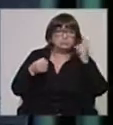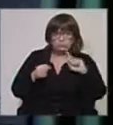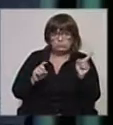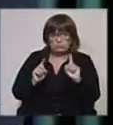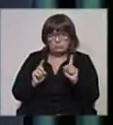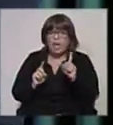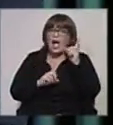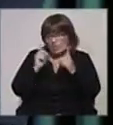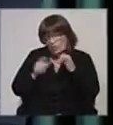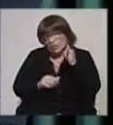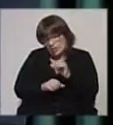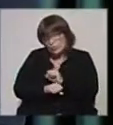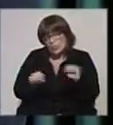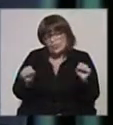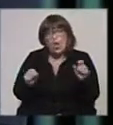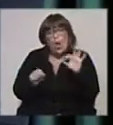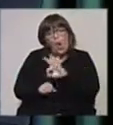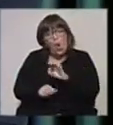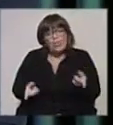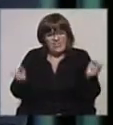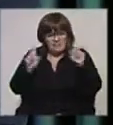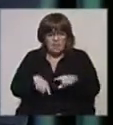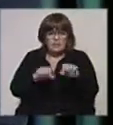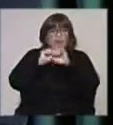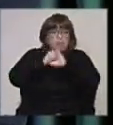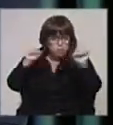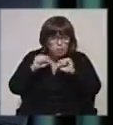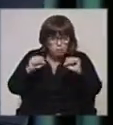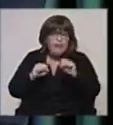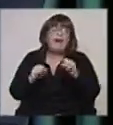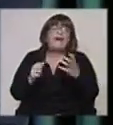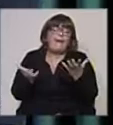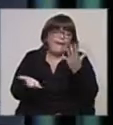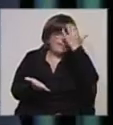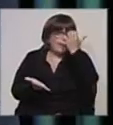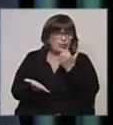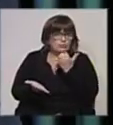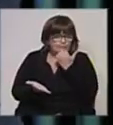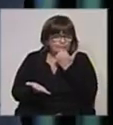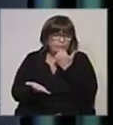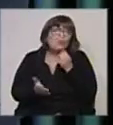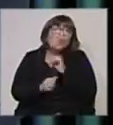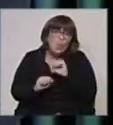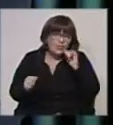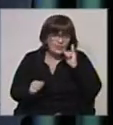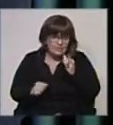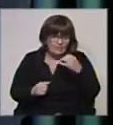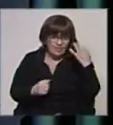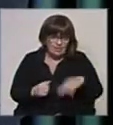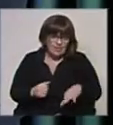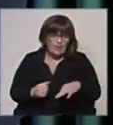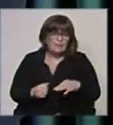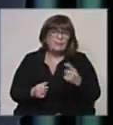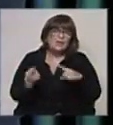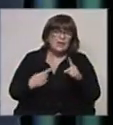de nuevo atentado, que también es una posibilidad real, pero no me parece que la